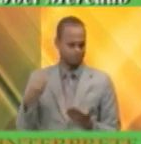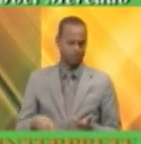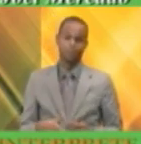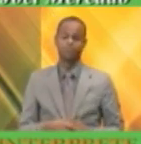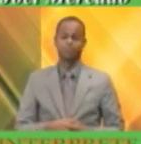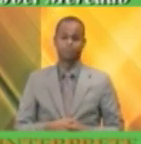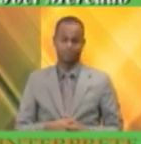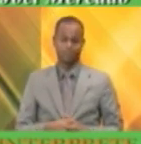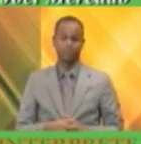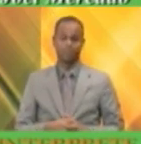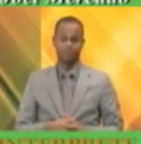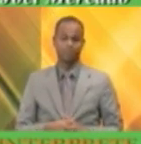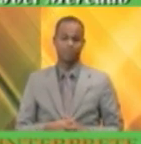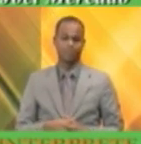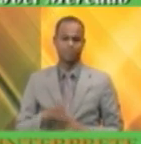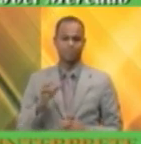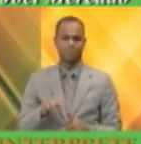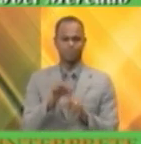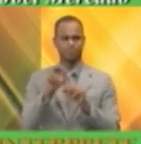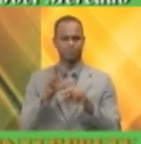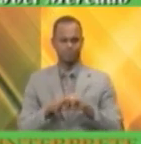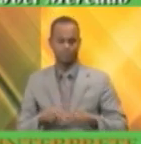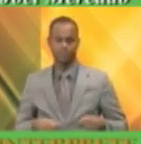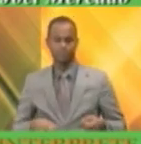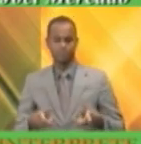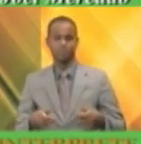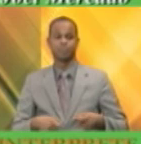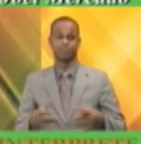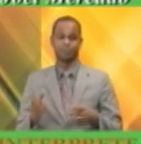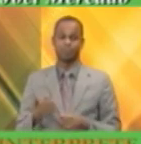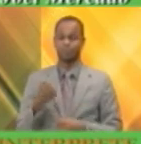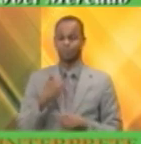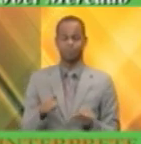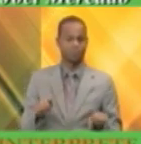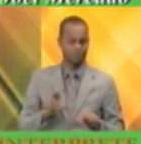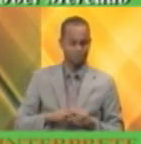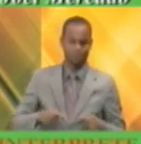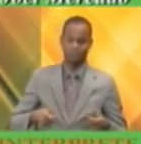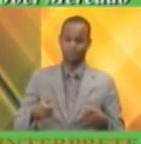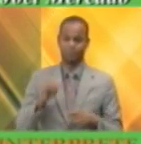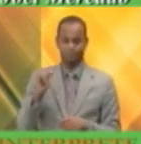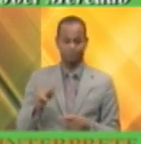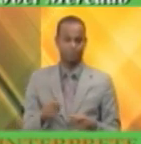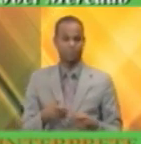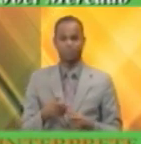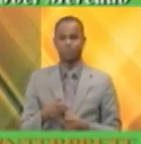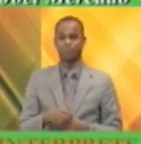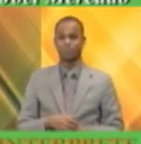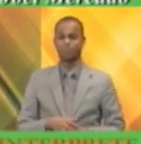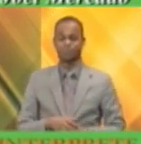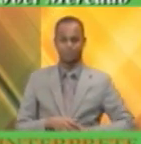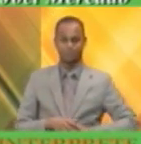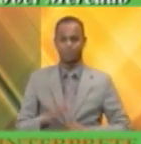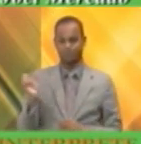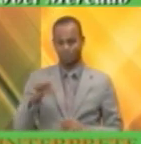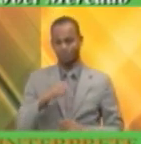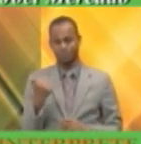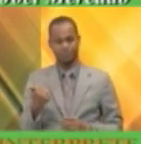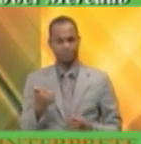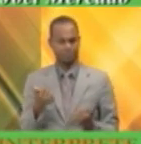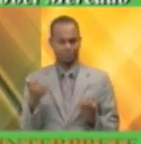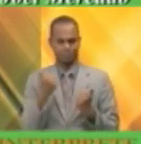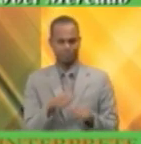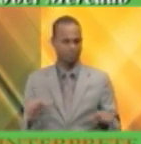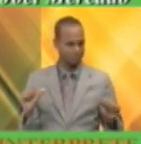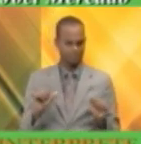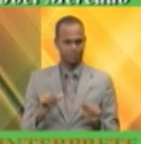dinero. Principalmente las sillas. No puede ser cualquier silla. No, son sillas completamente deportivas. Que yo tenía, o sea, no puede